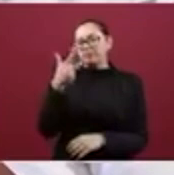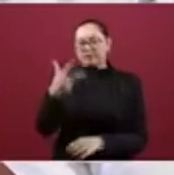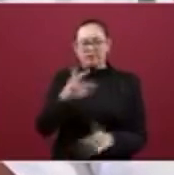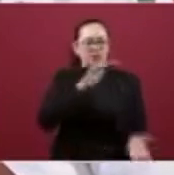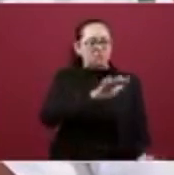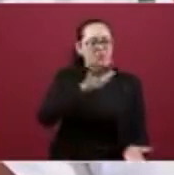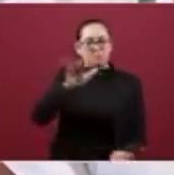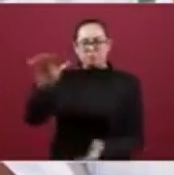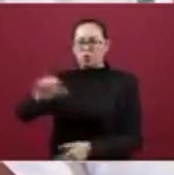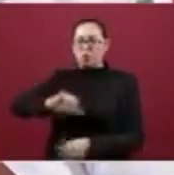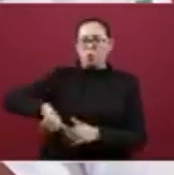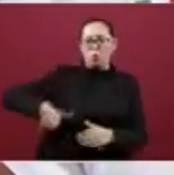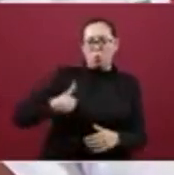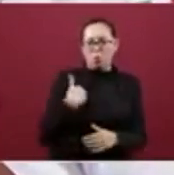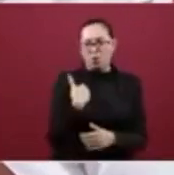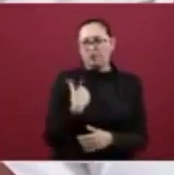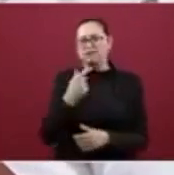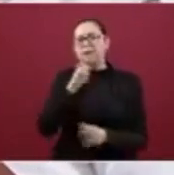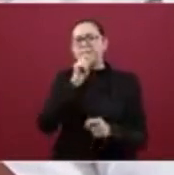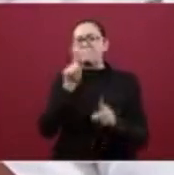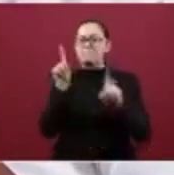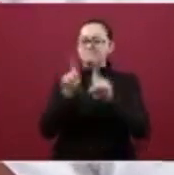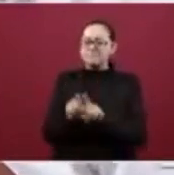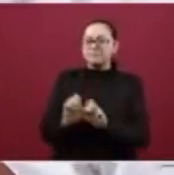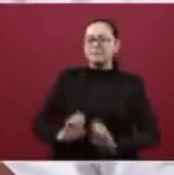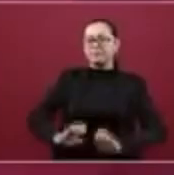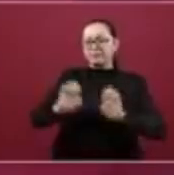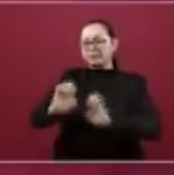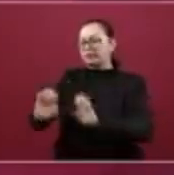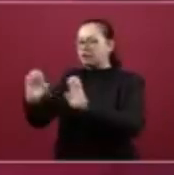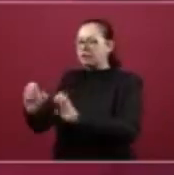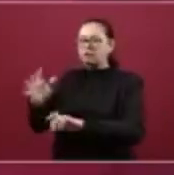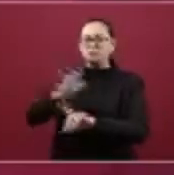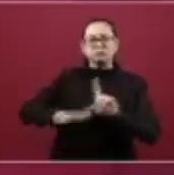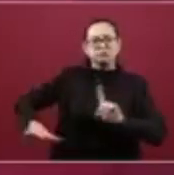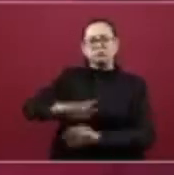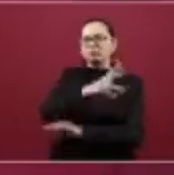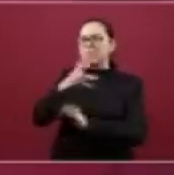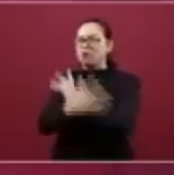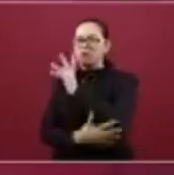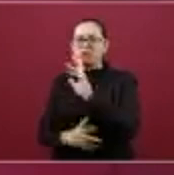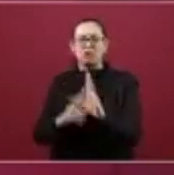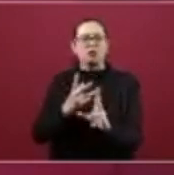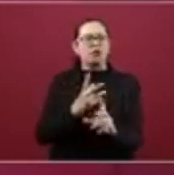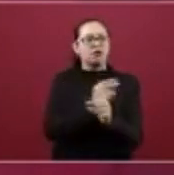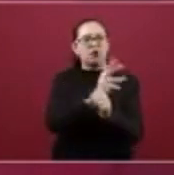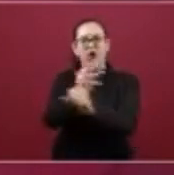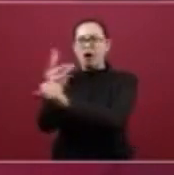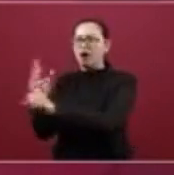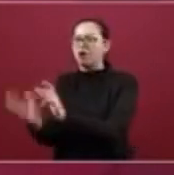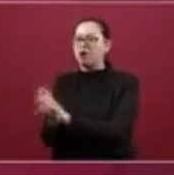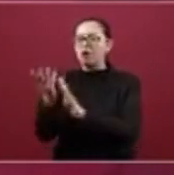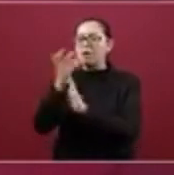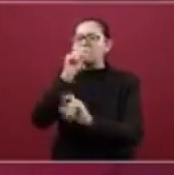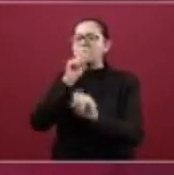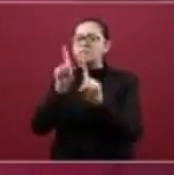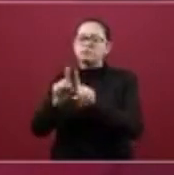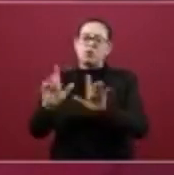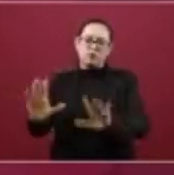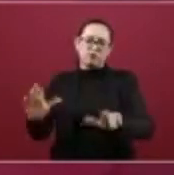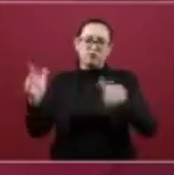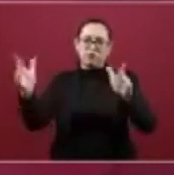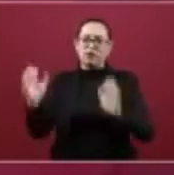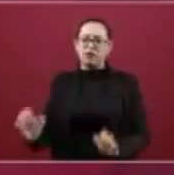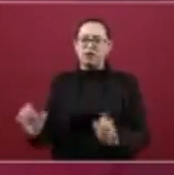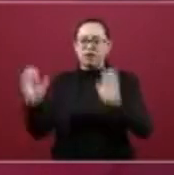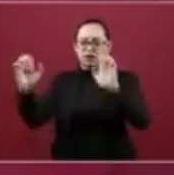almacenamiento, urbanización, edificios, talleres y áreas verdes. Va a tener una infraestructura externa, que es con el